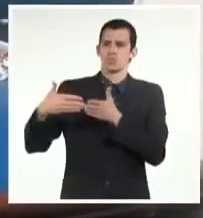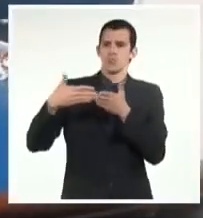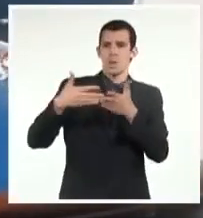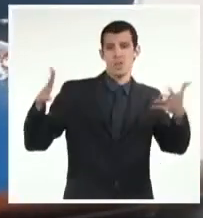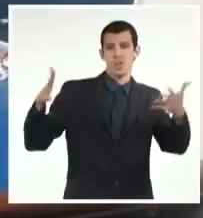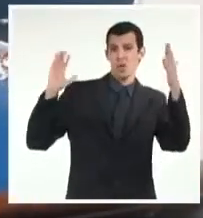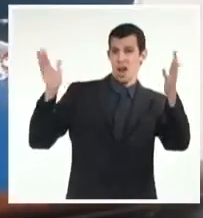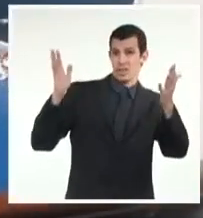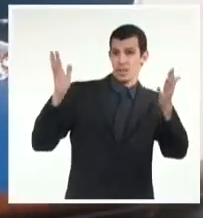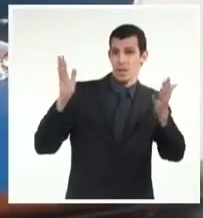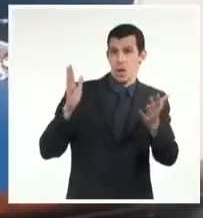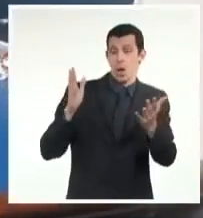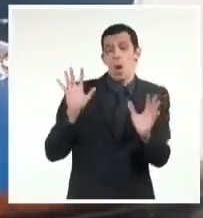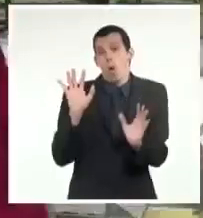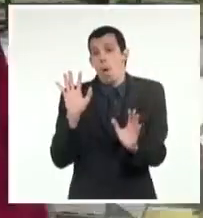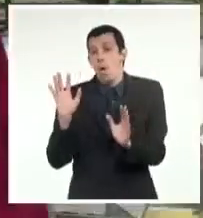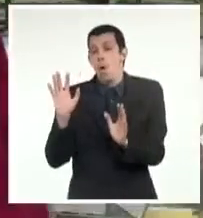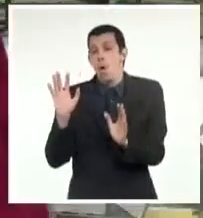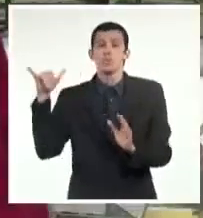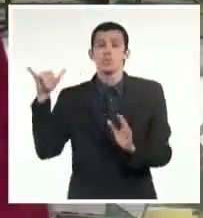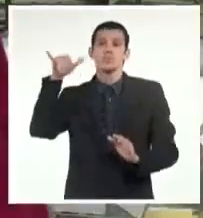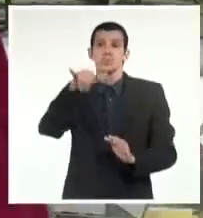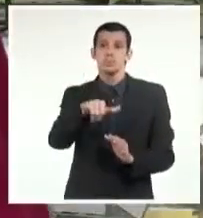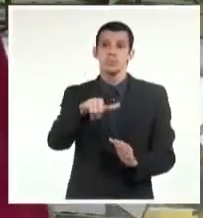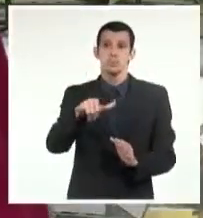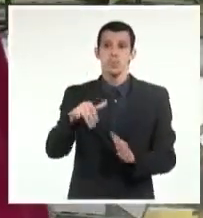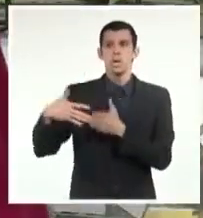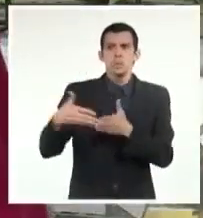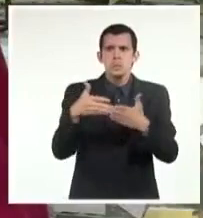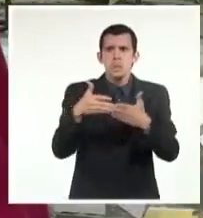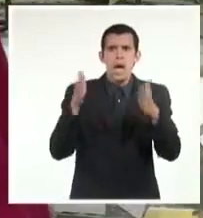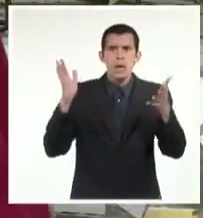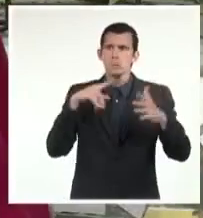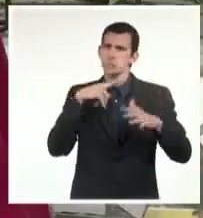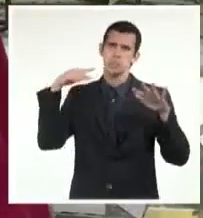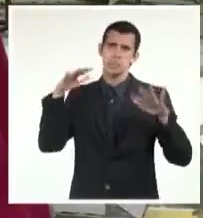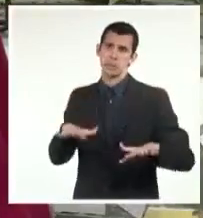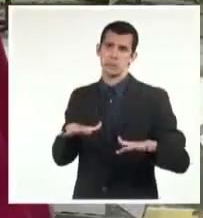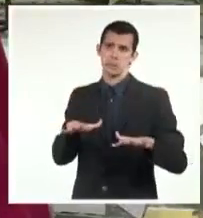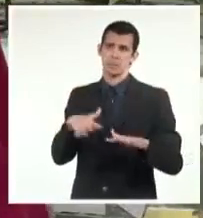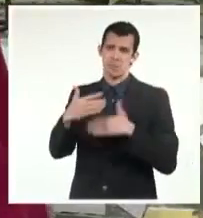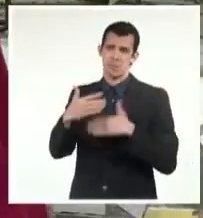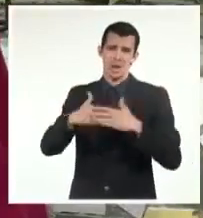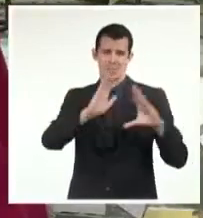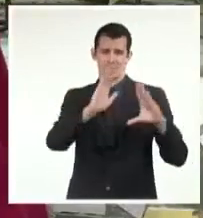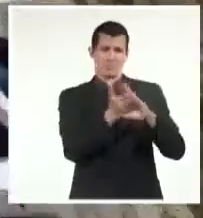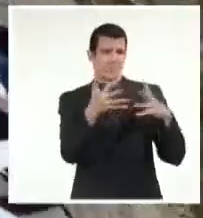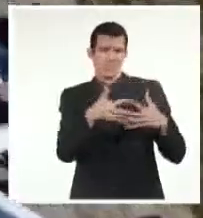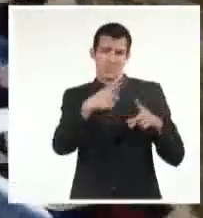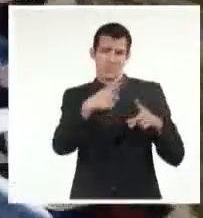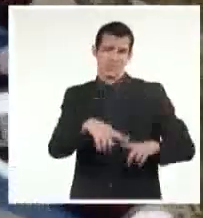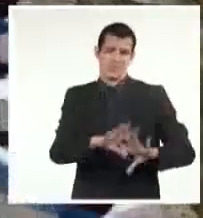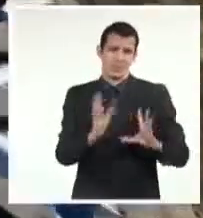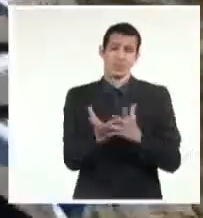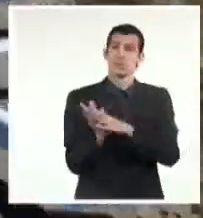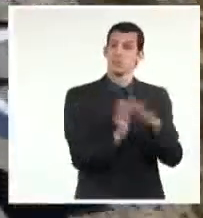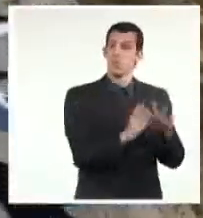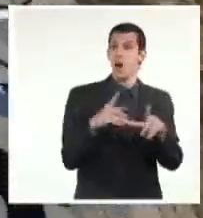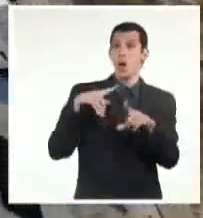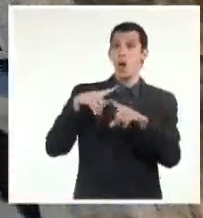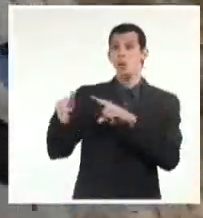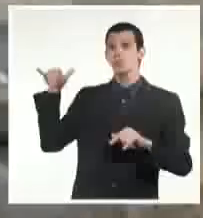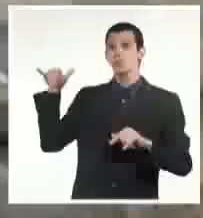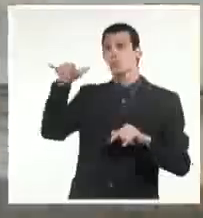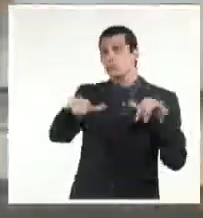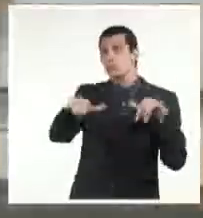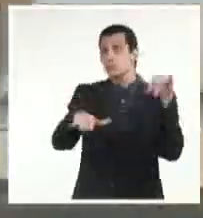Los cruceros estaban suspendidos y las líneas aéreas estaban en un proceso de